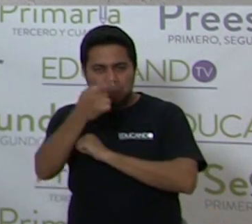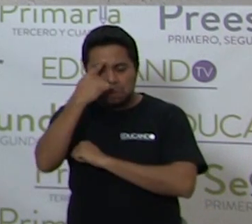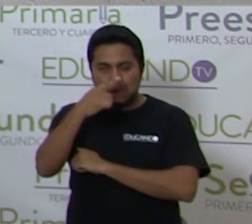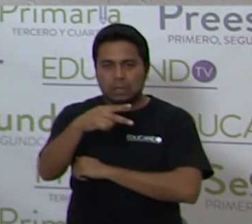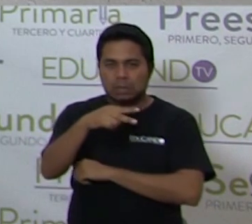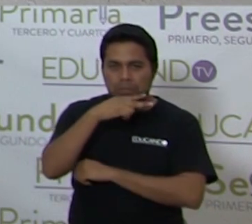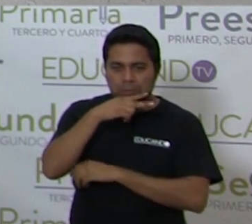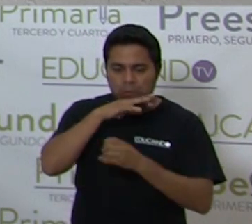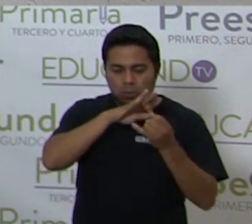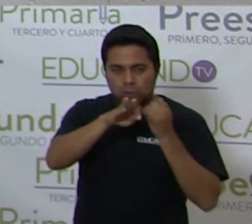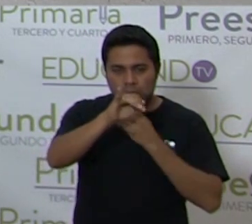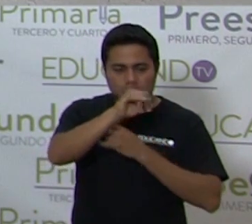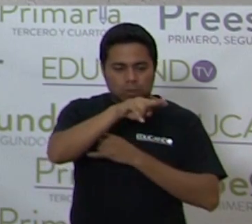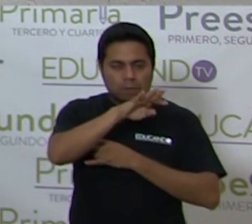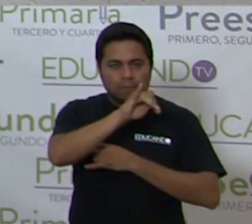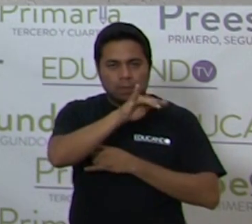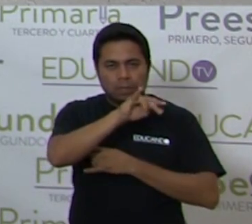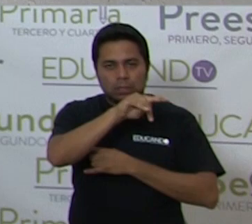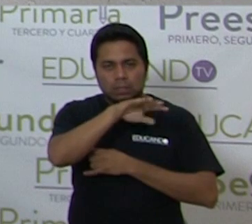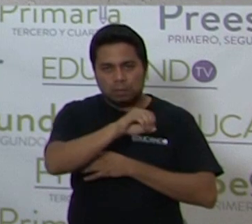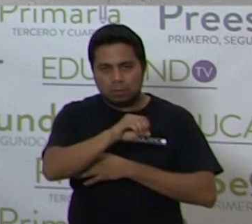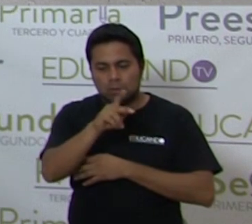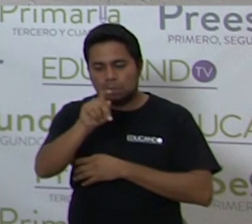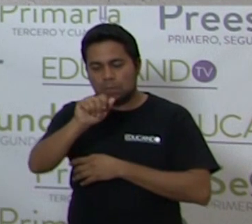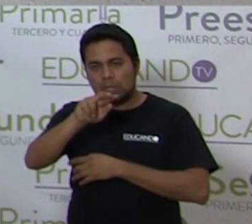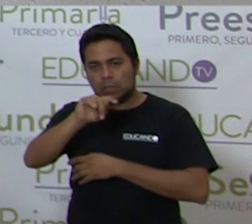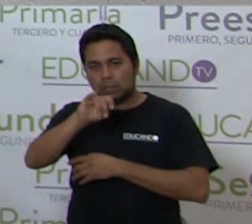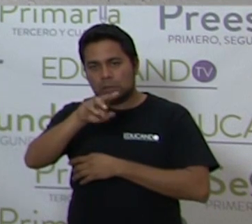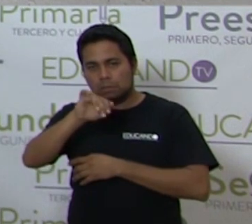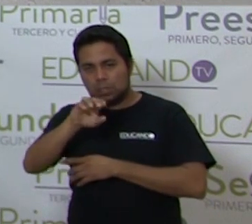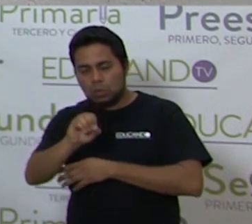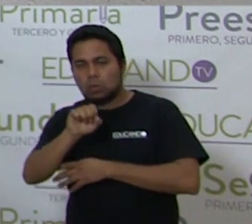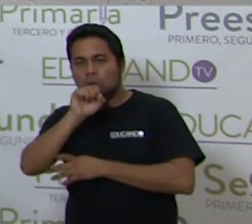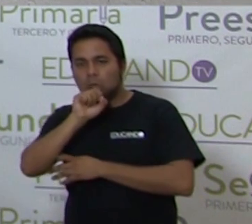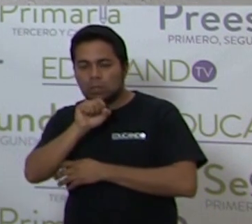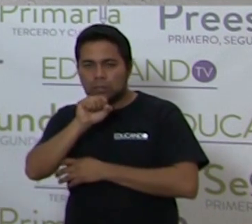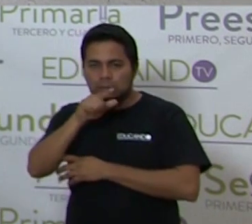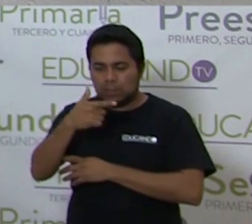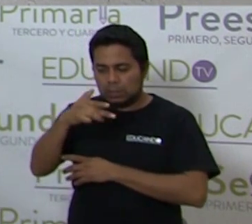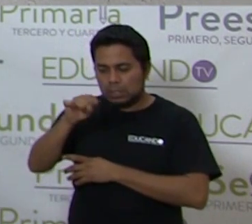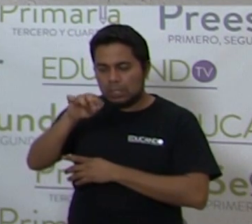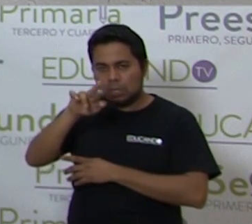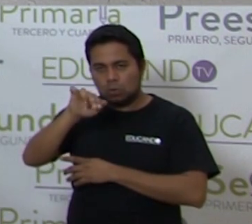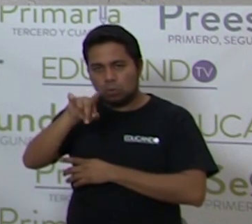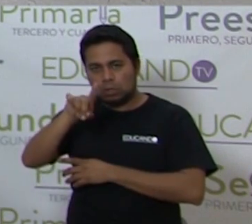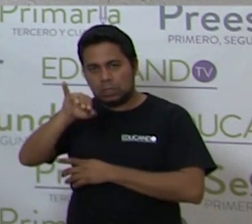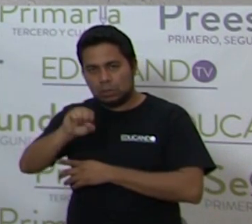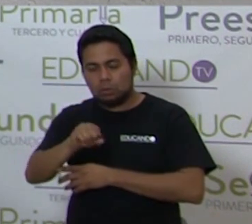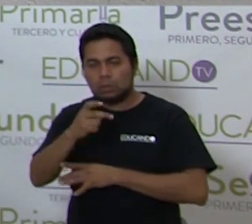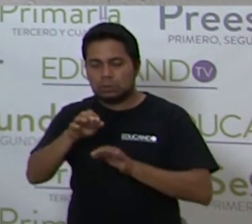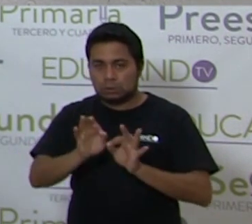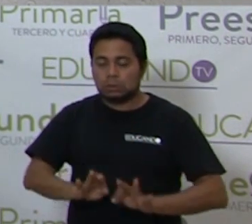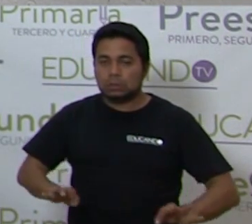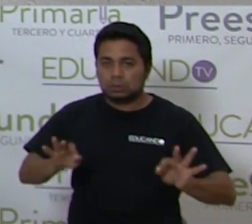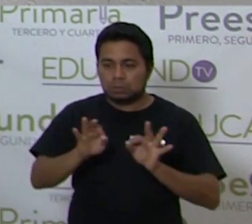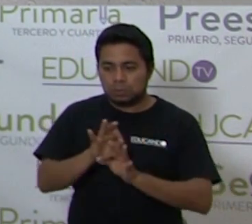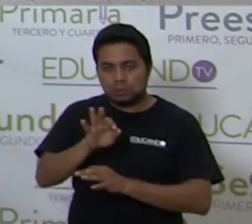son infinitivos, participios y gerundios. Es muy necesario que esto pueda ser